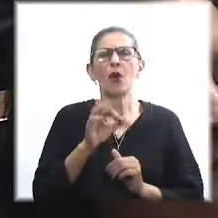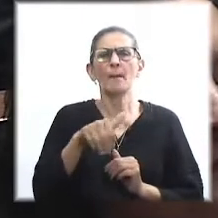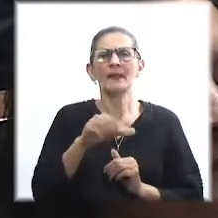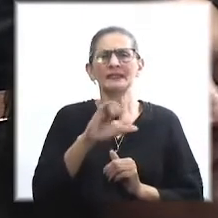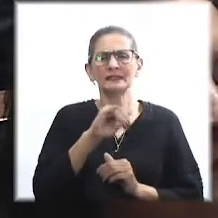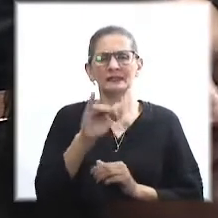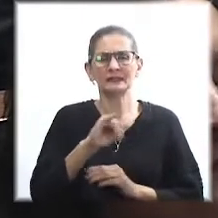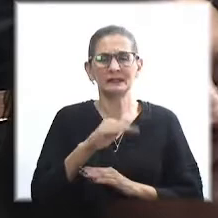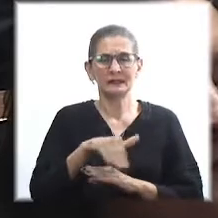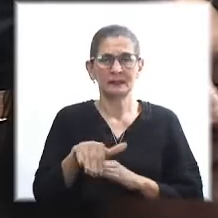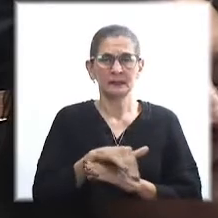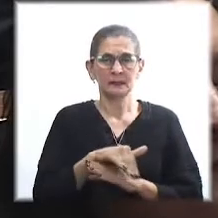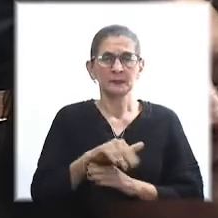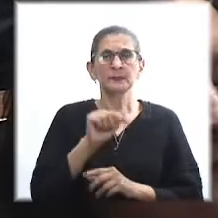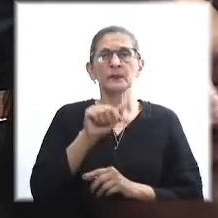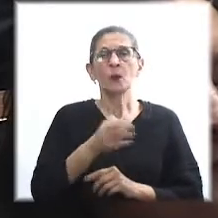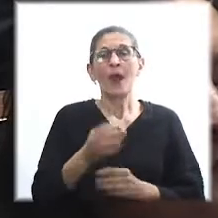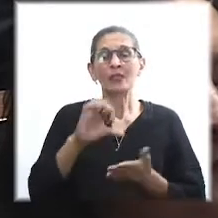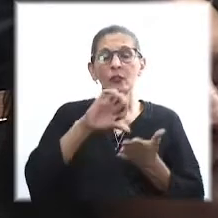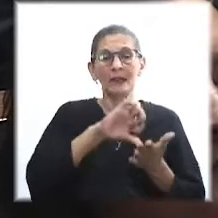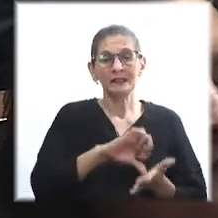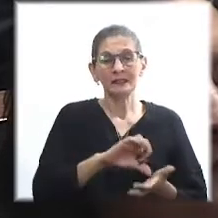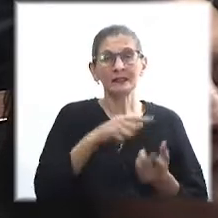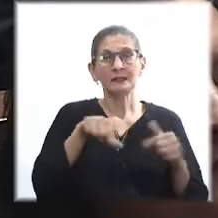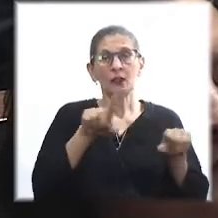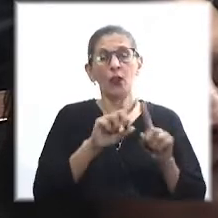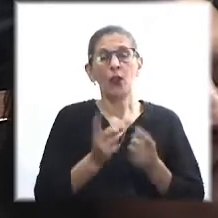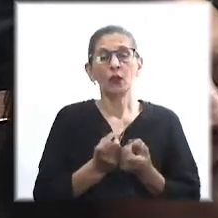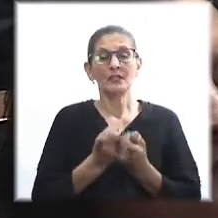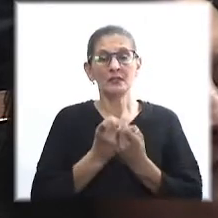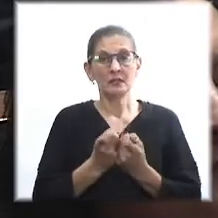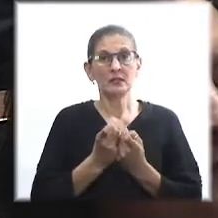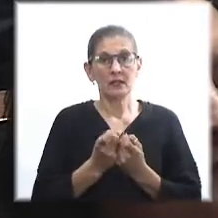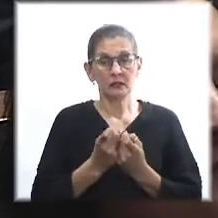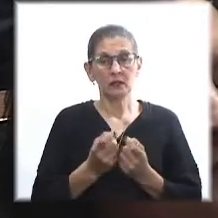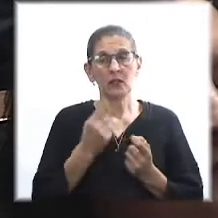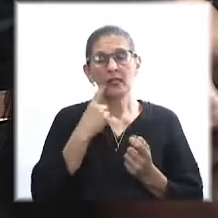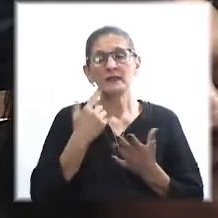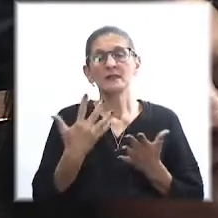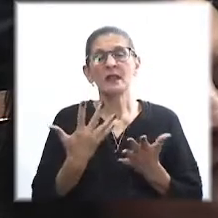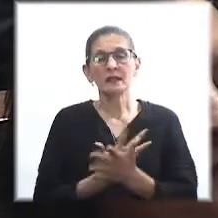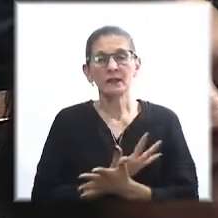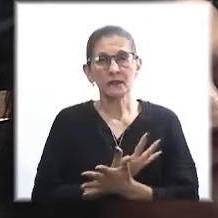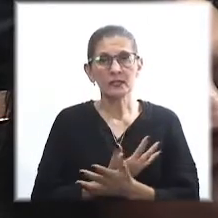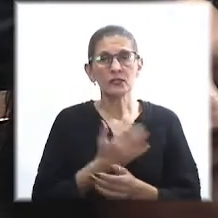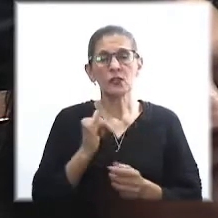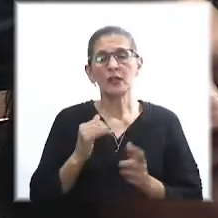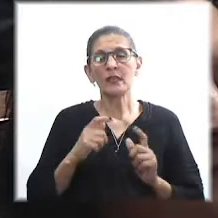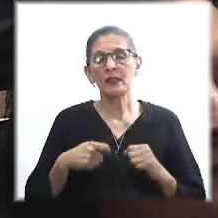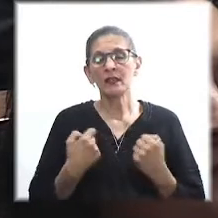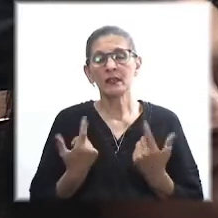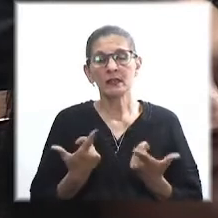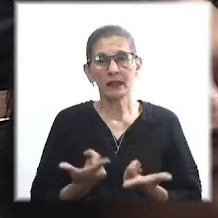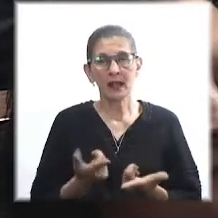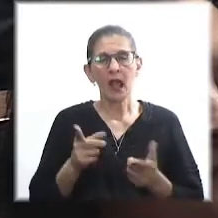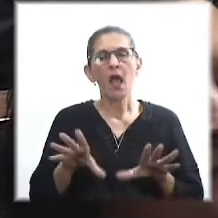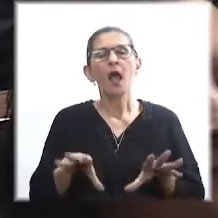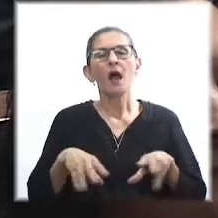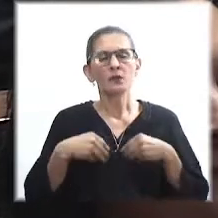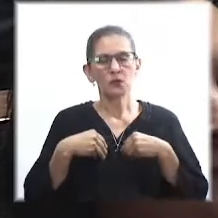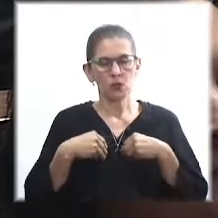su partido y el país lo necesitaron, con espíritu de sacrificio y entrega, asumió